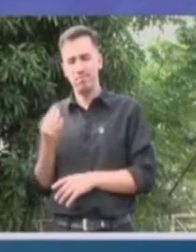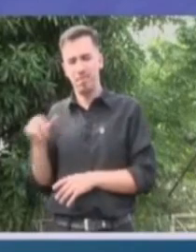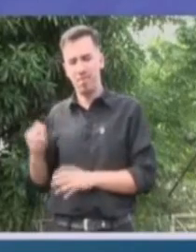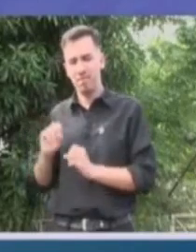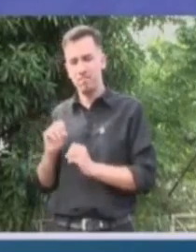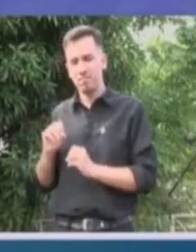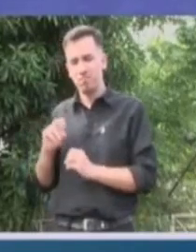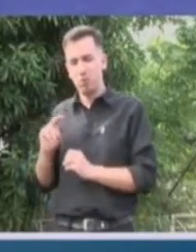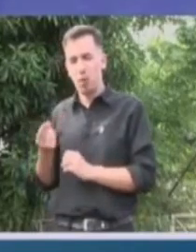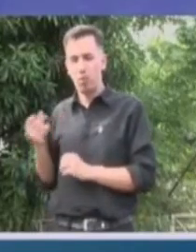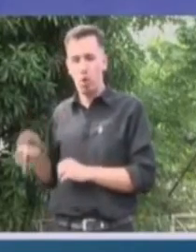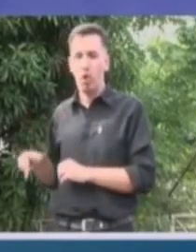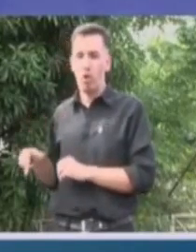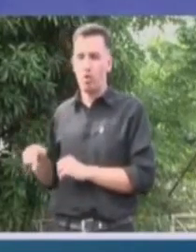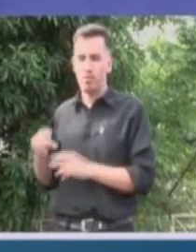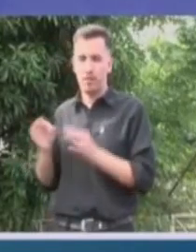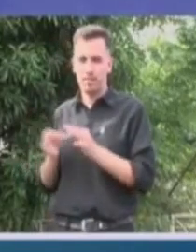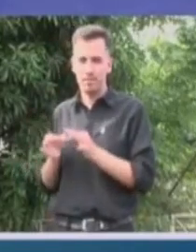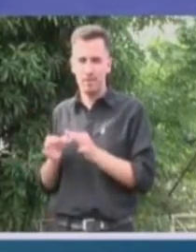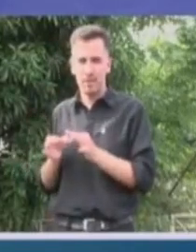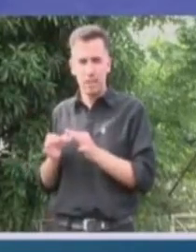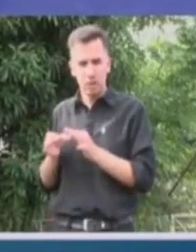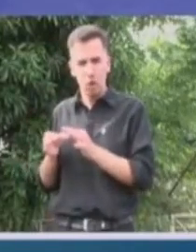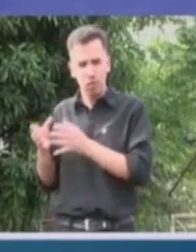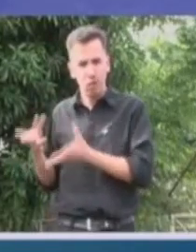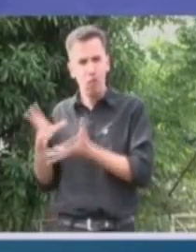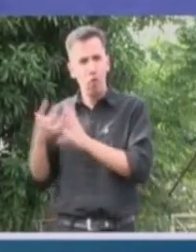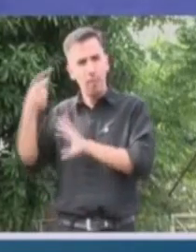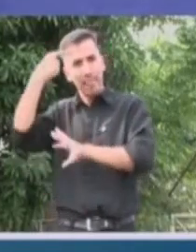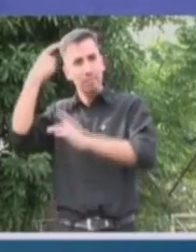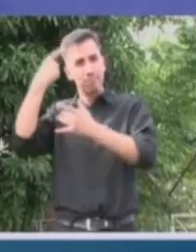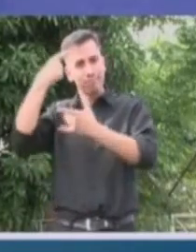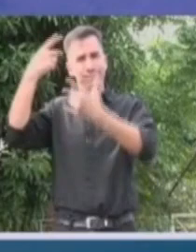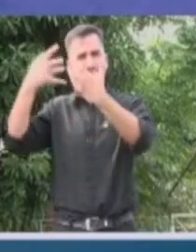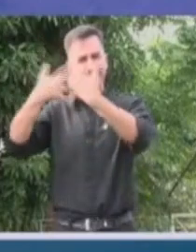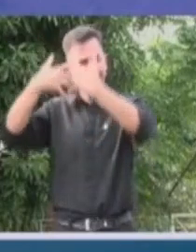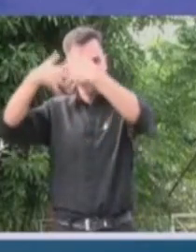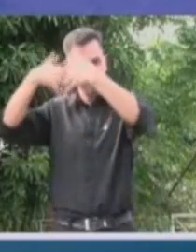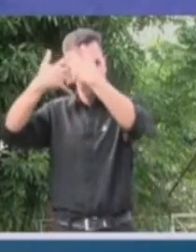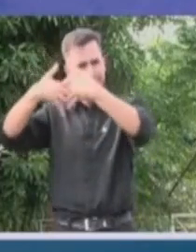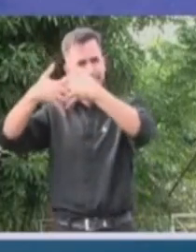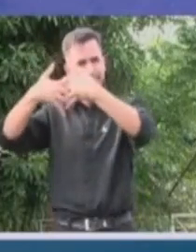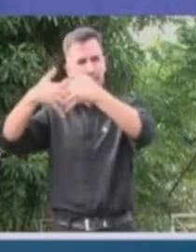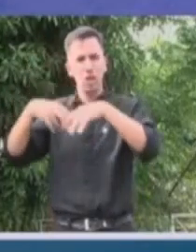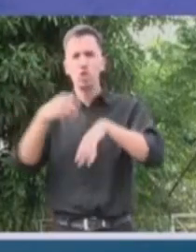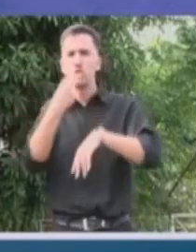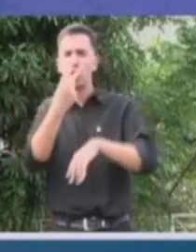Esa pelea por su camarada nos tiene que invitar también a la reflexión. Y este 2 de